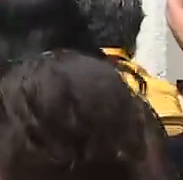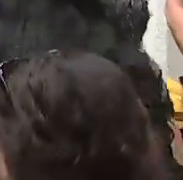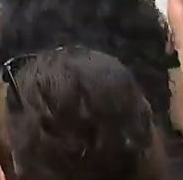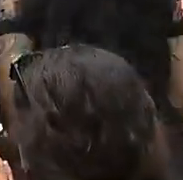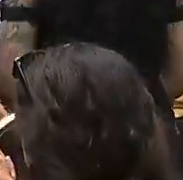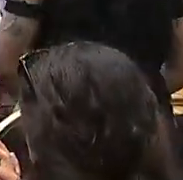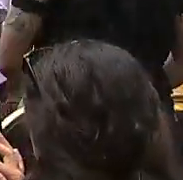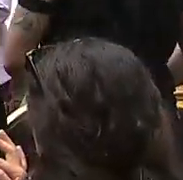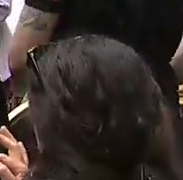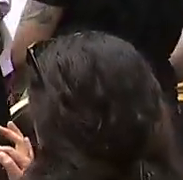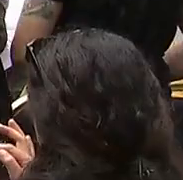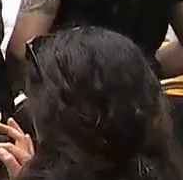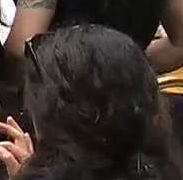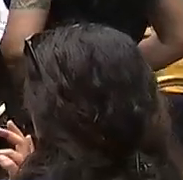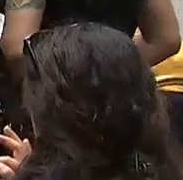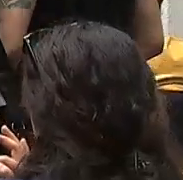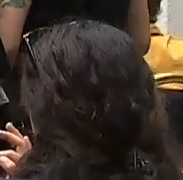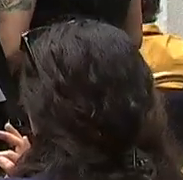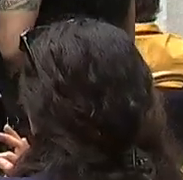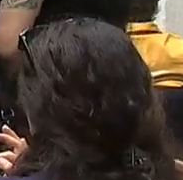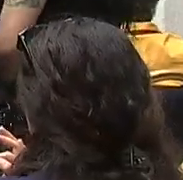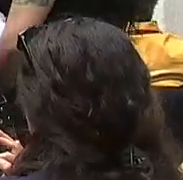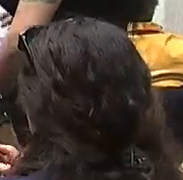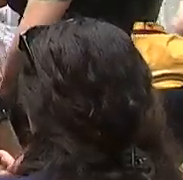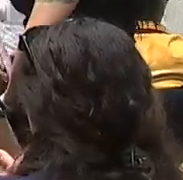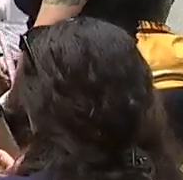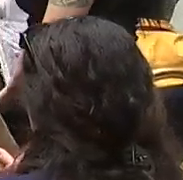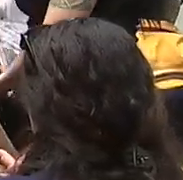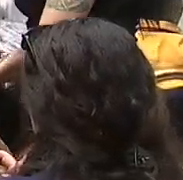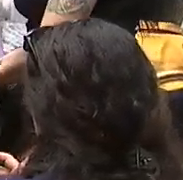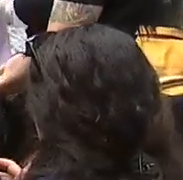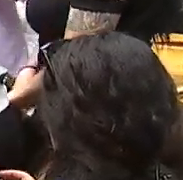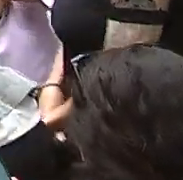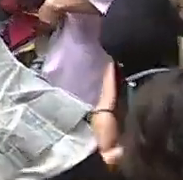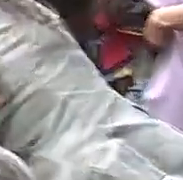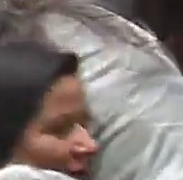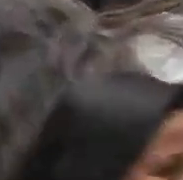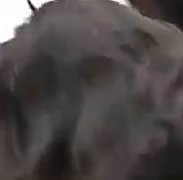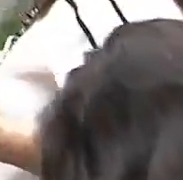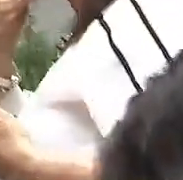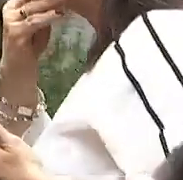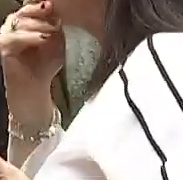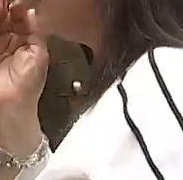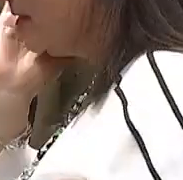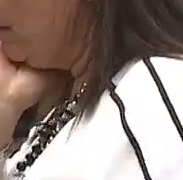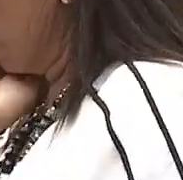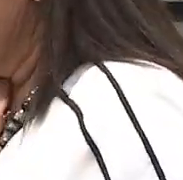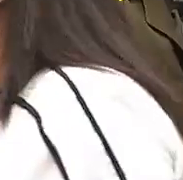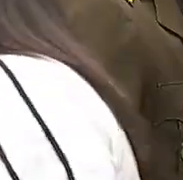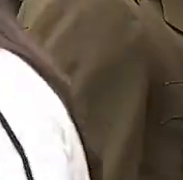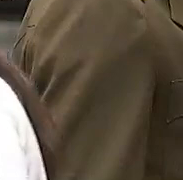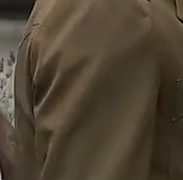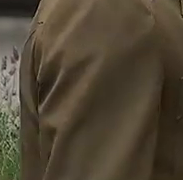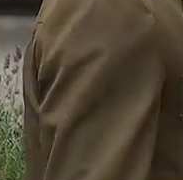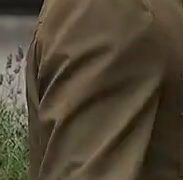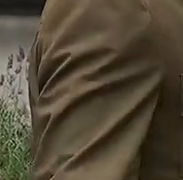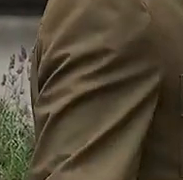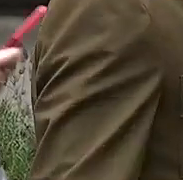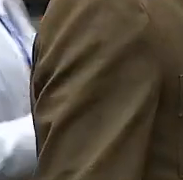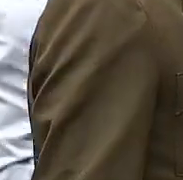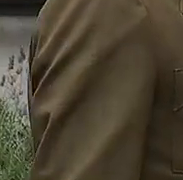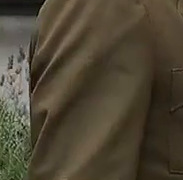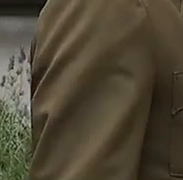hizo ayer pero hoy día ya con las negociaciones más en caliente y a punto de cerrar un acuerdo insta los partidos políticos a llegar a este